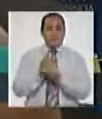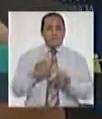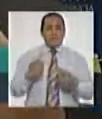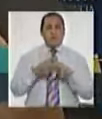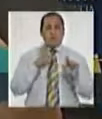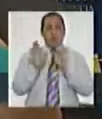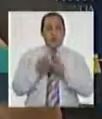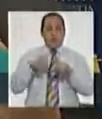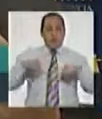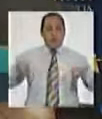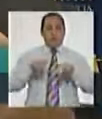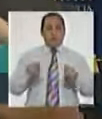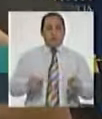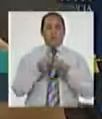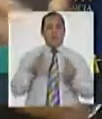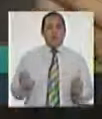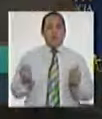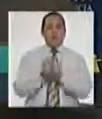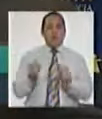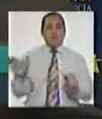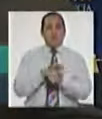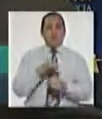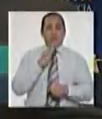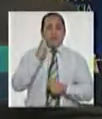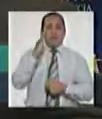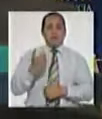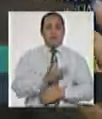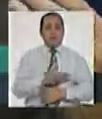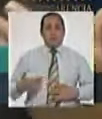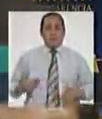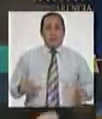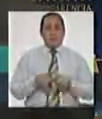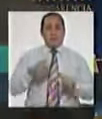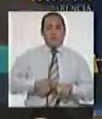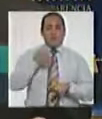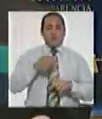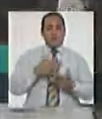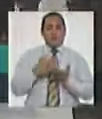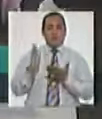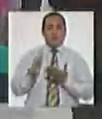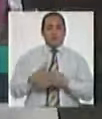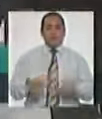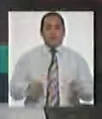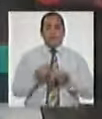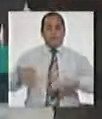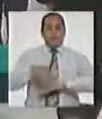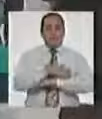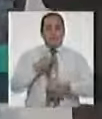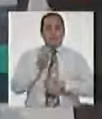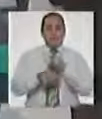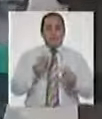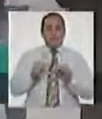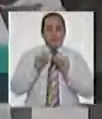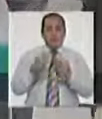que estos accesitarios completen el mandato de la autoridad revocada. En las calles la población